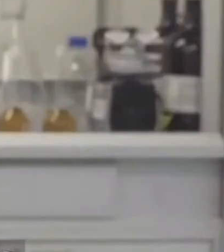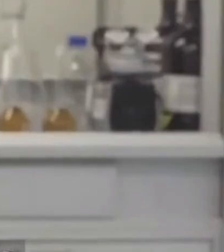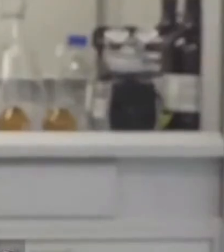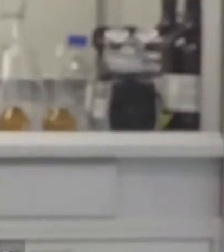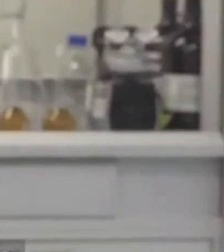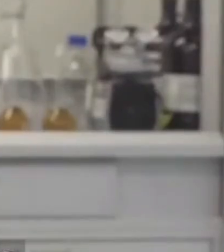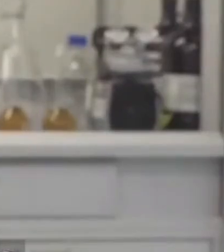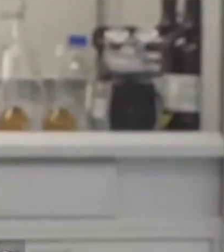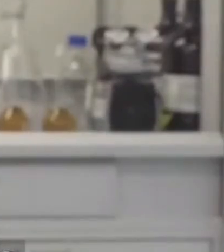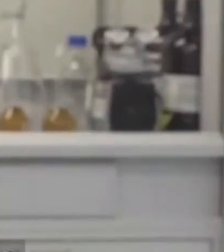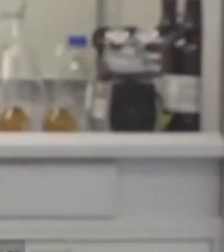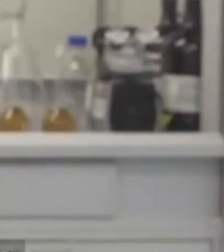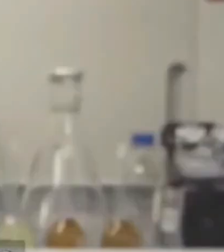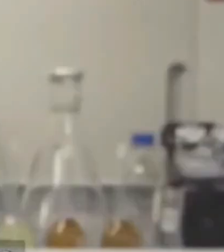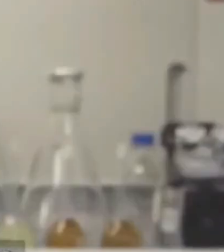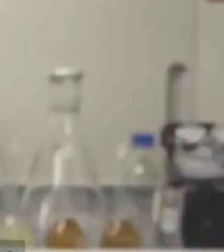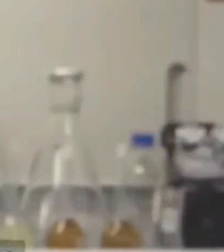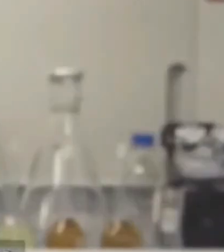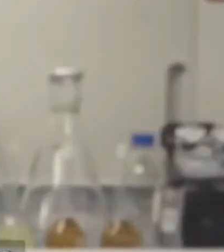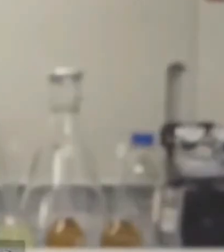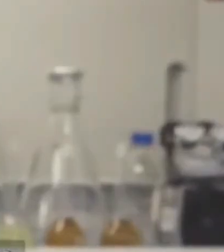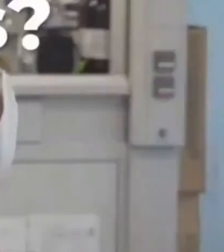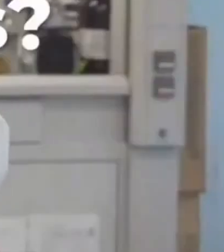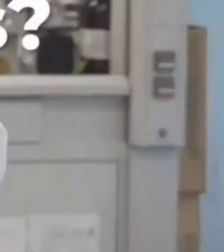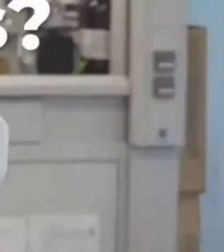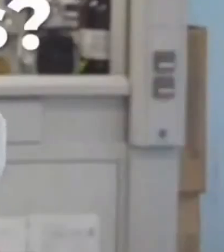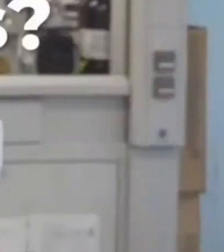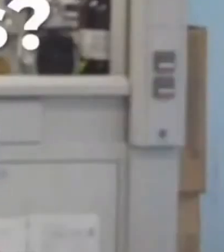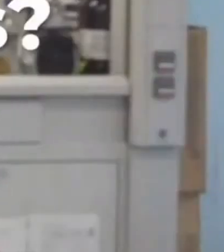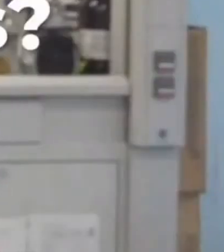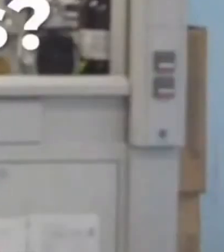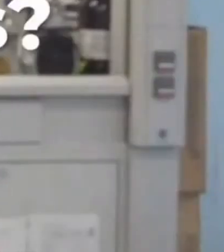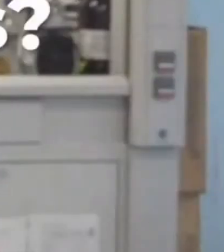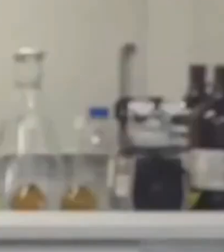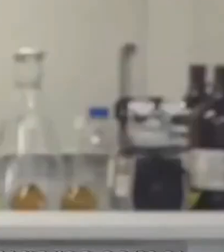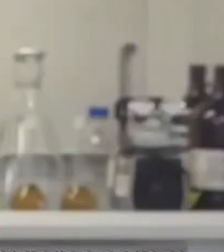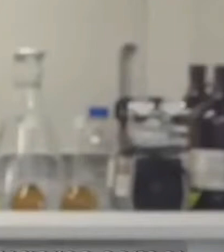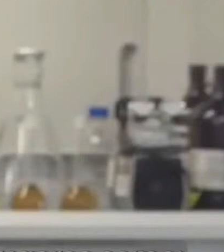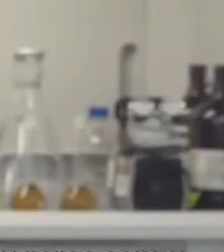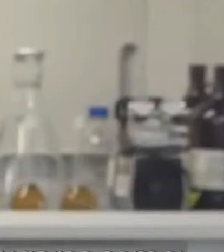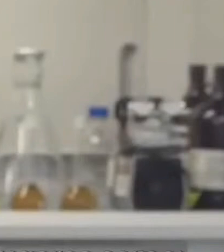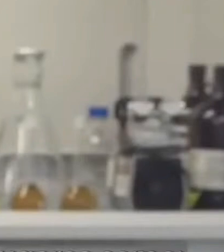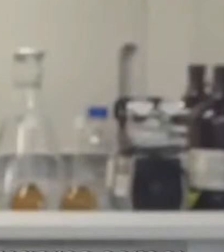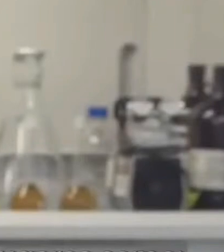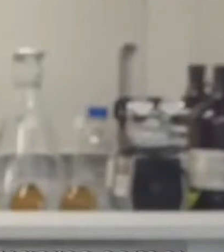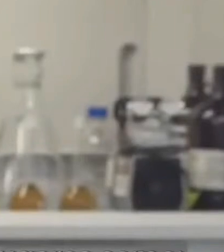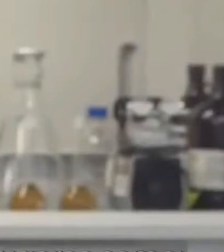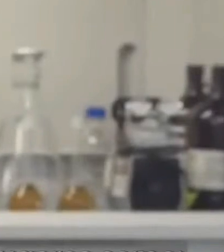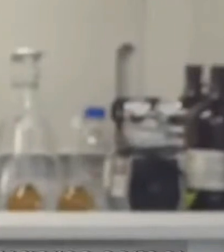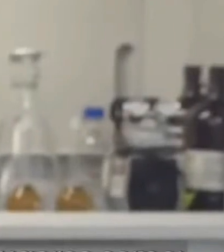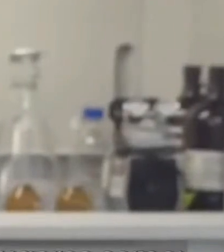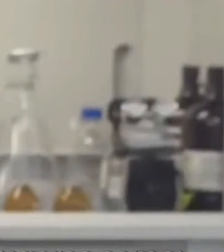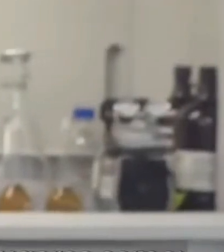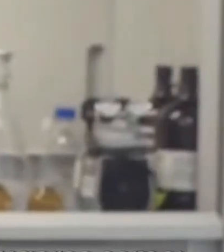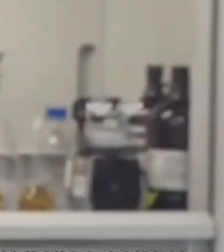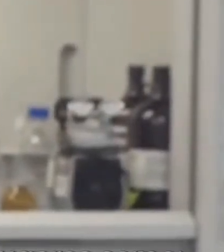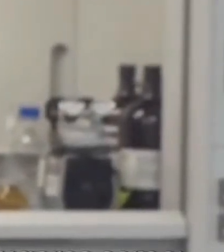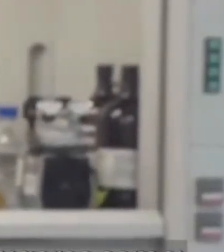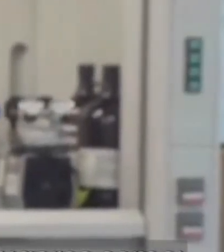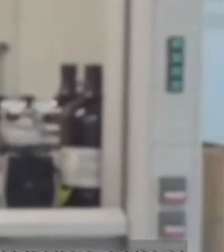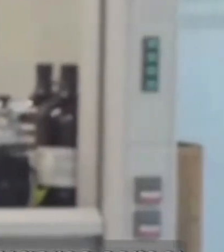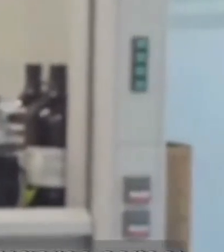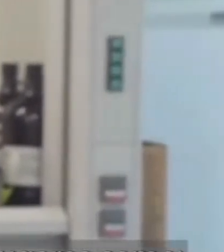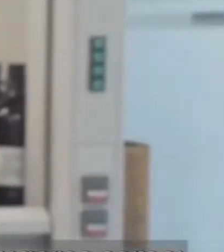cardíacos, derrames cerebrales e incluso la muerte. ¿Te lo tomarías? Es tan dañino que ya ha sido prohibido en varios